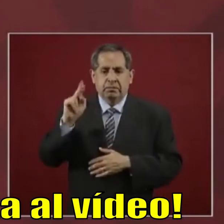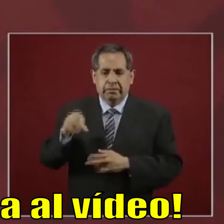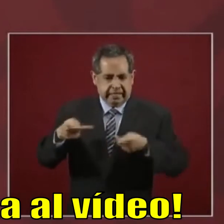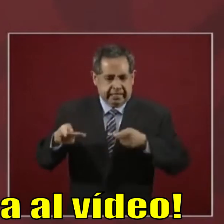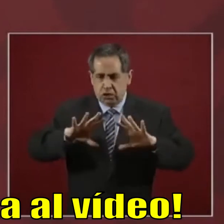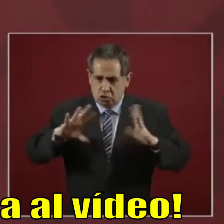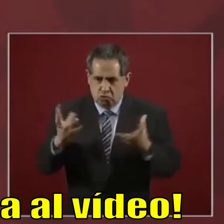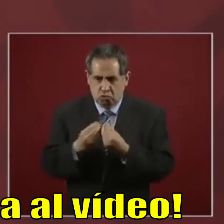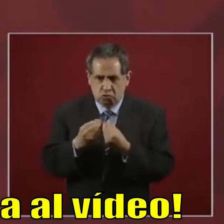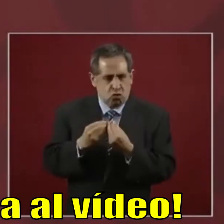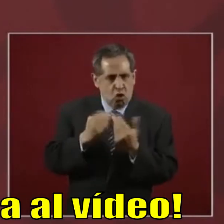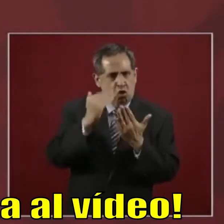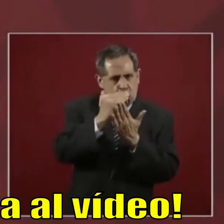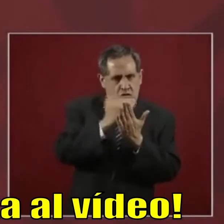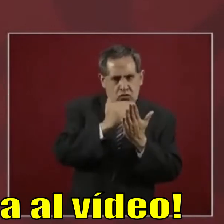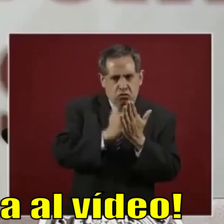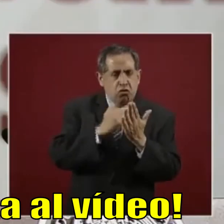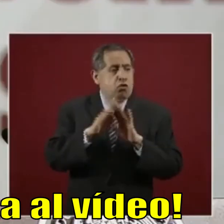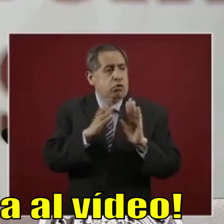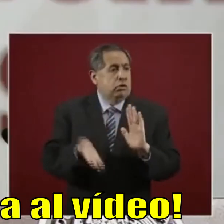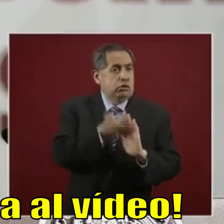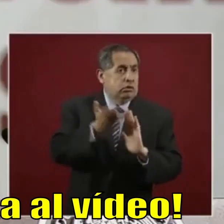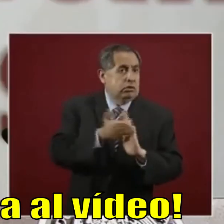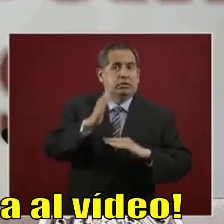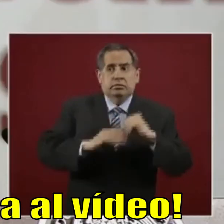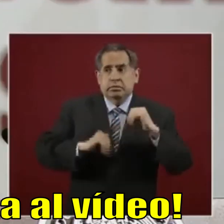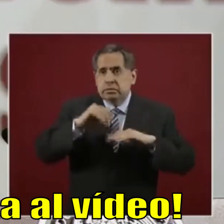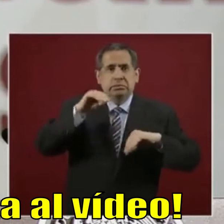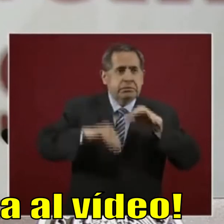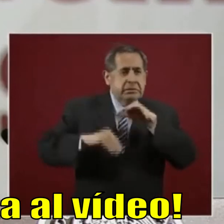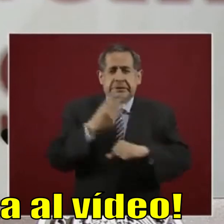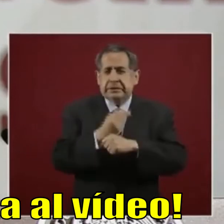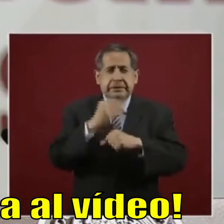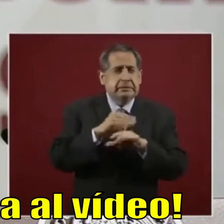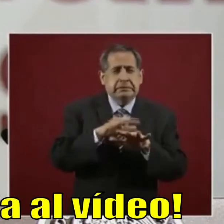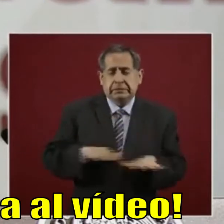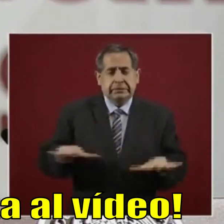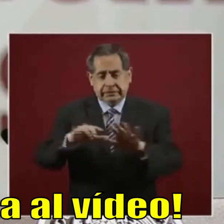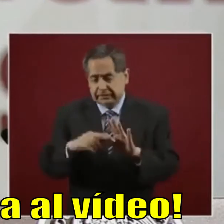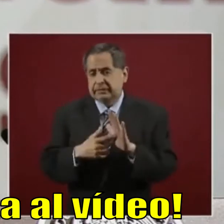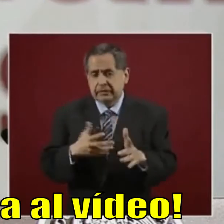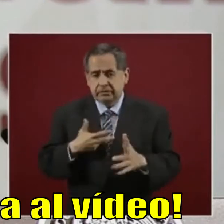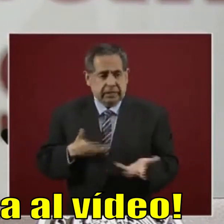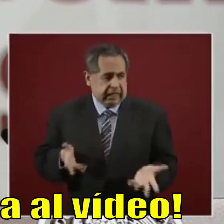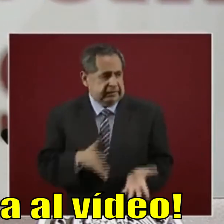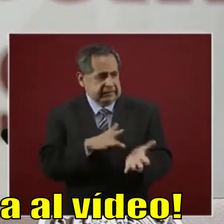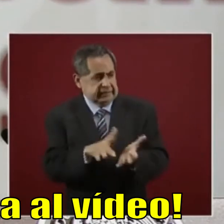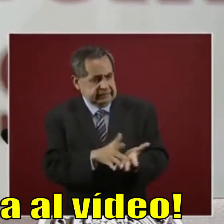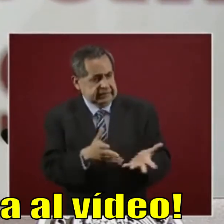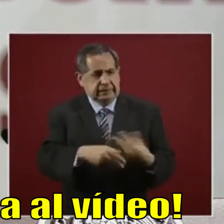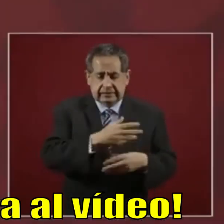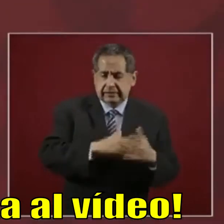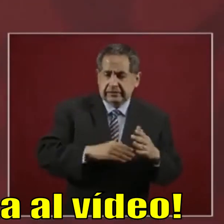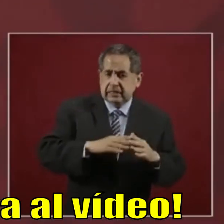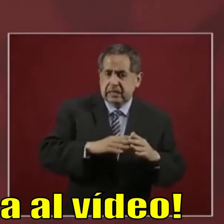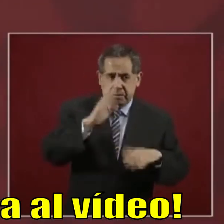conjunto de construcción de infraestructura para impulsar la industria de la